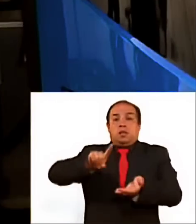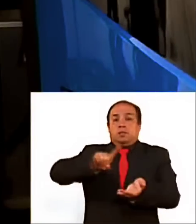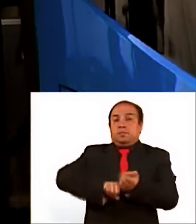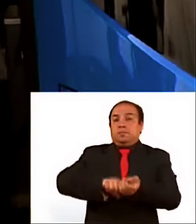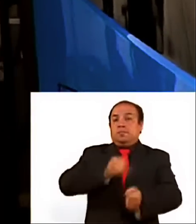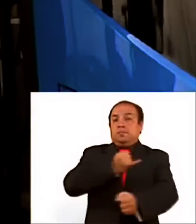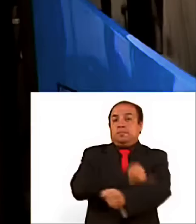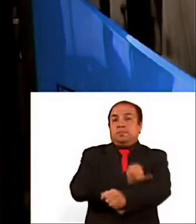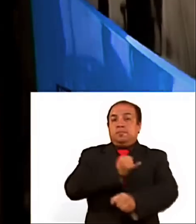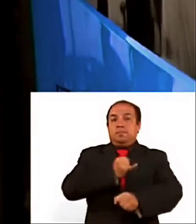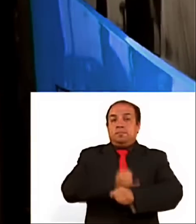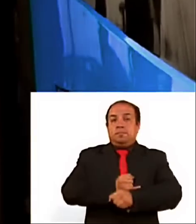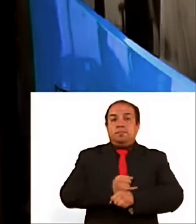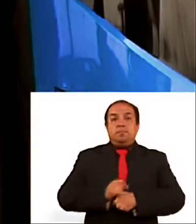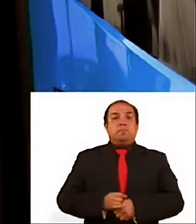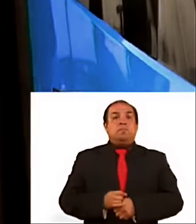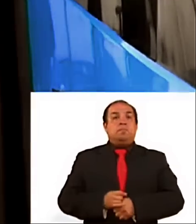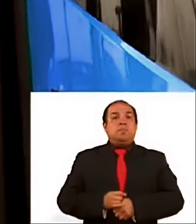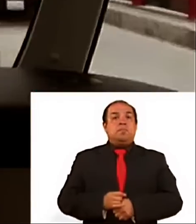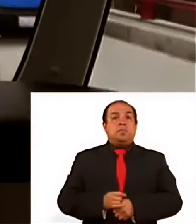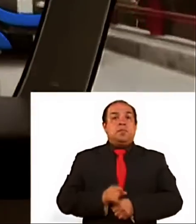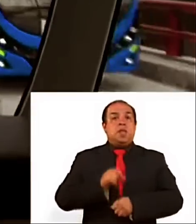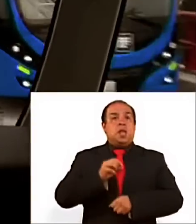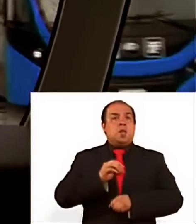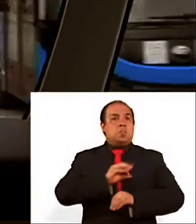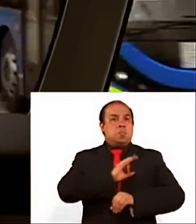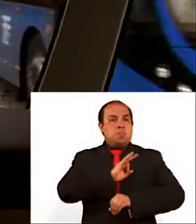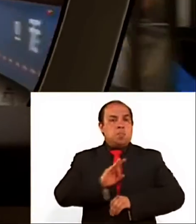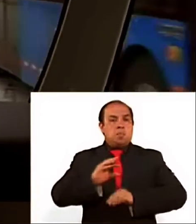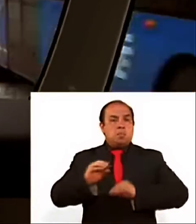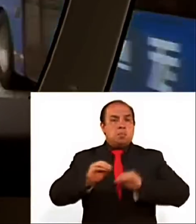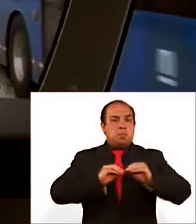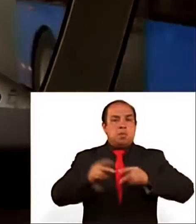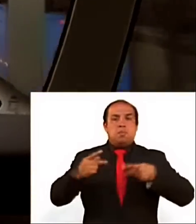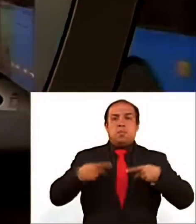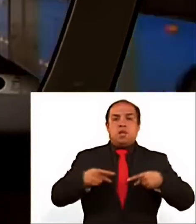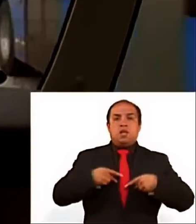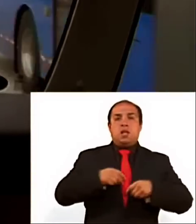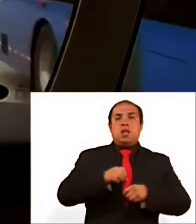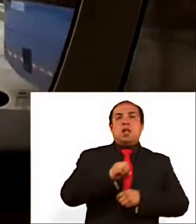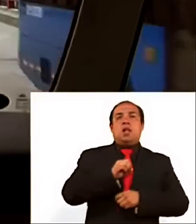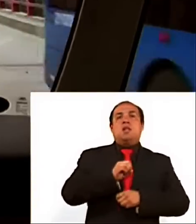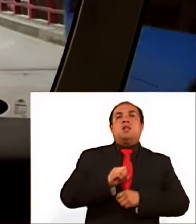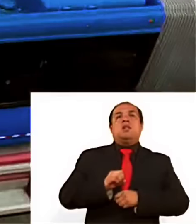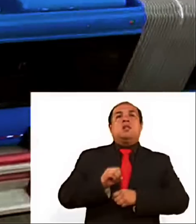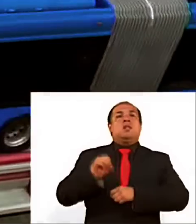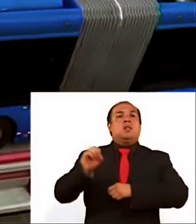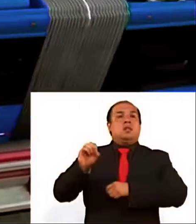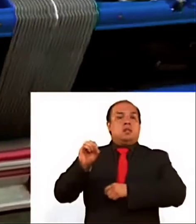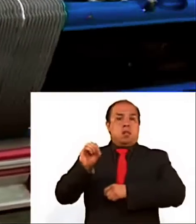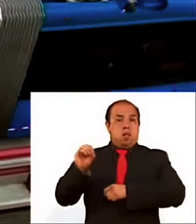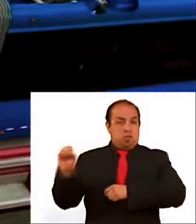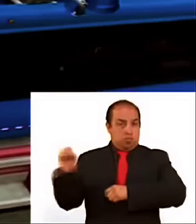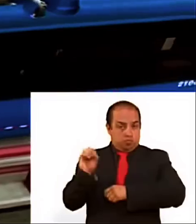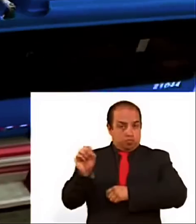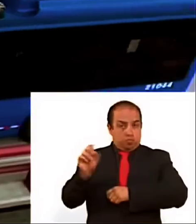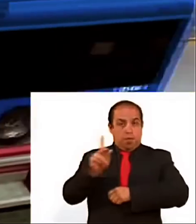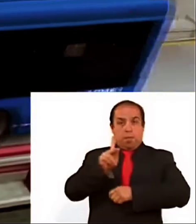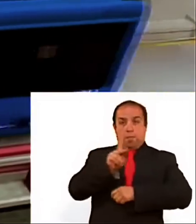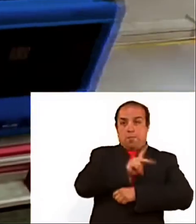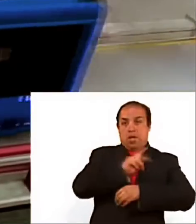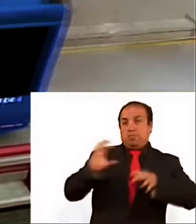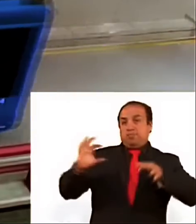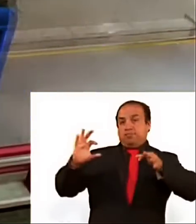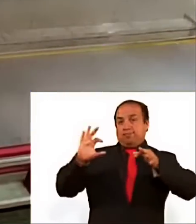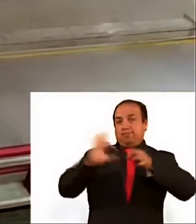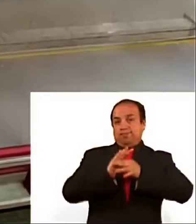las unidades la ruta va un recorrido de aproximadamente 8 kilómetros a lo largo de